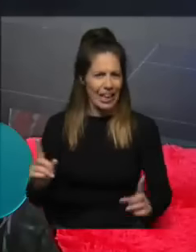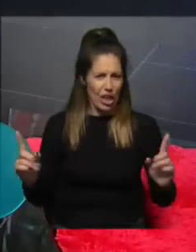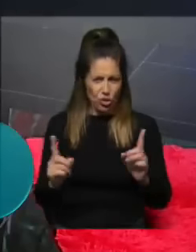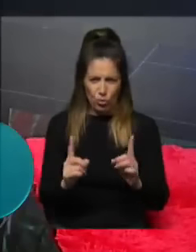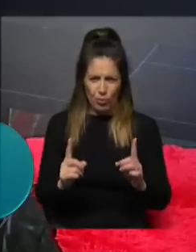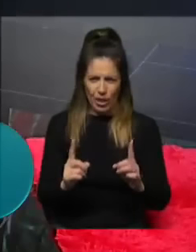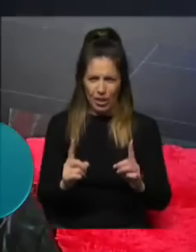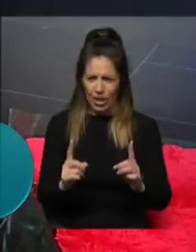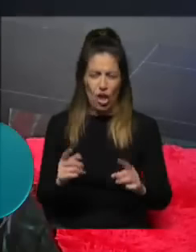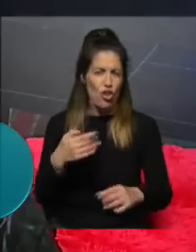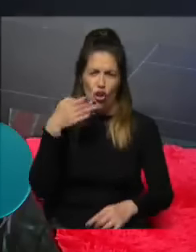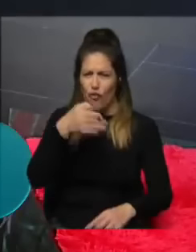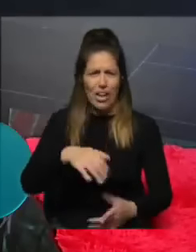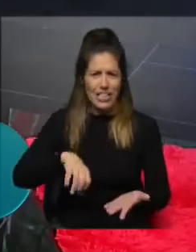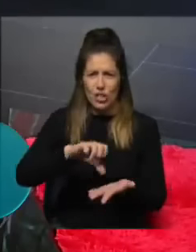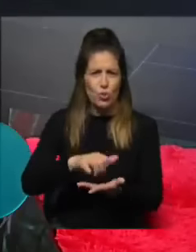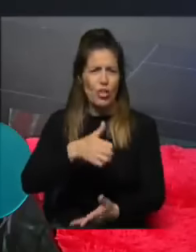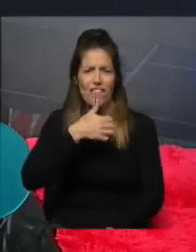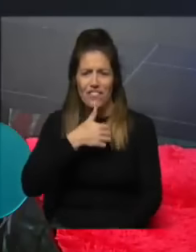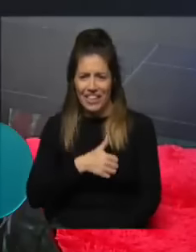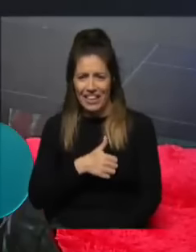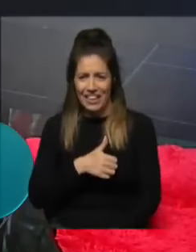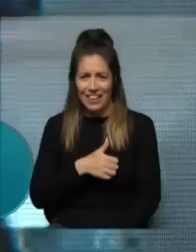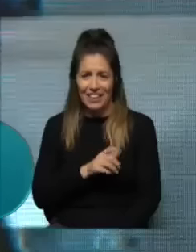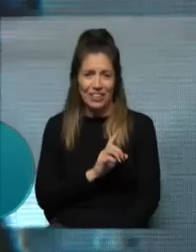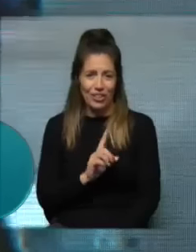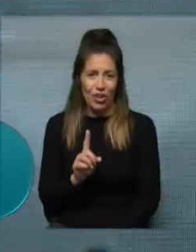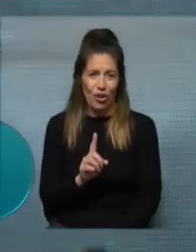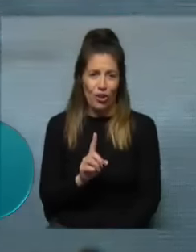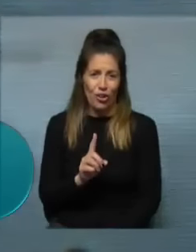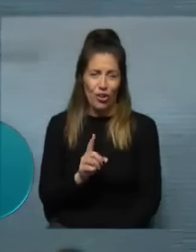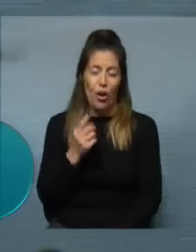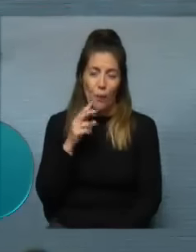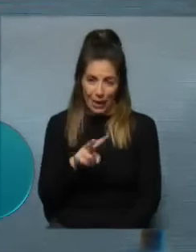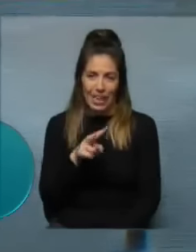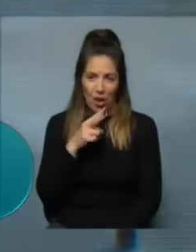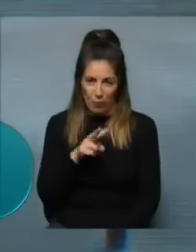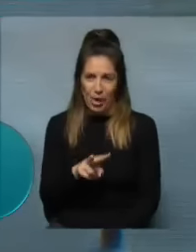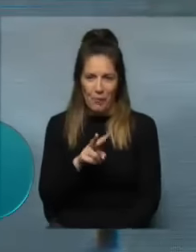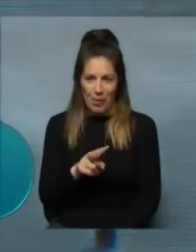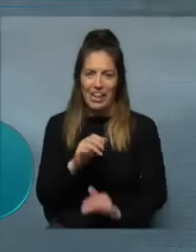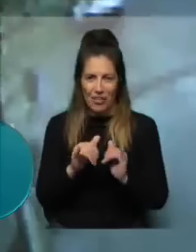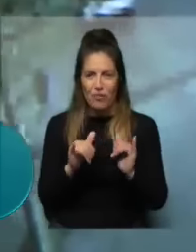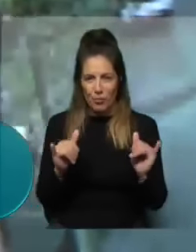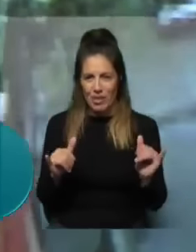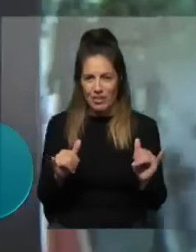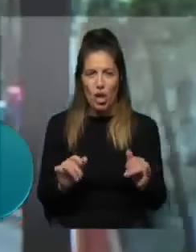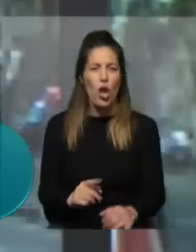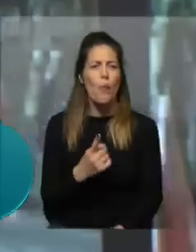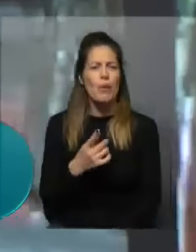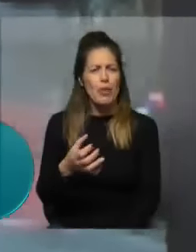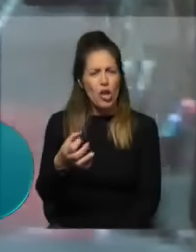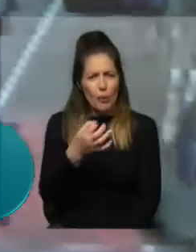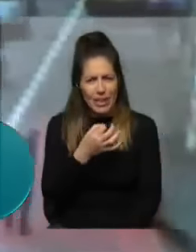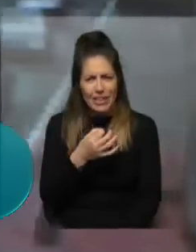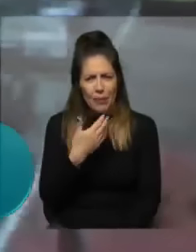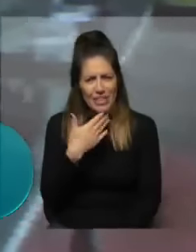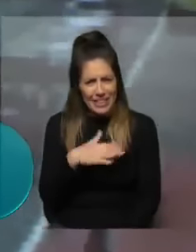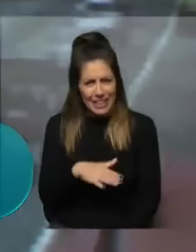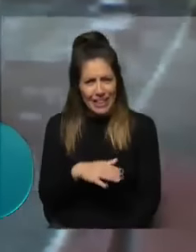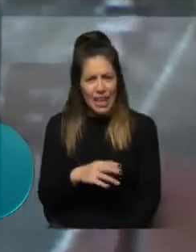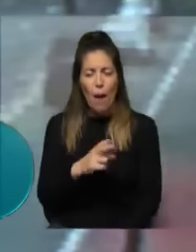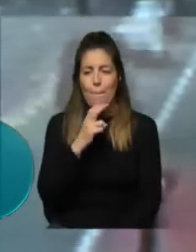señora, no vaya a la Ciudad Vieja. No. Por favor, chequen la información. Pará, pero lo primero que me dijiste, a ver si entendí, ¿eres